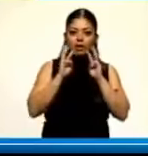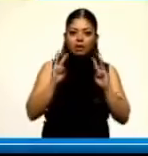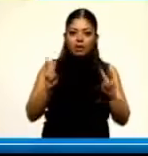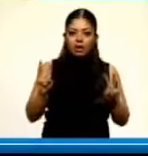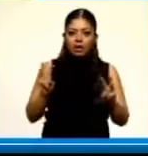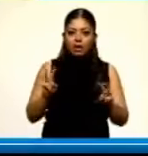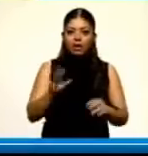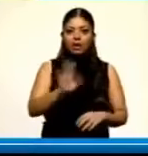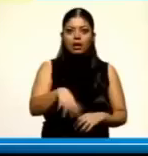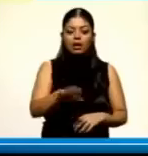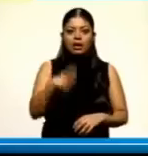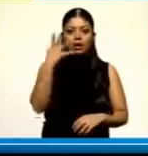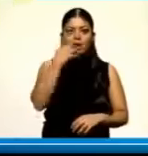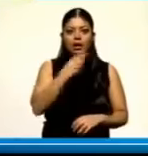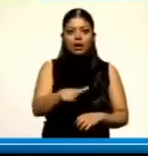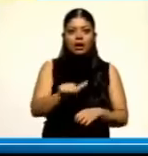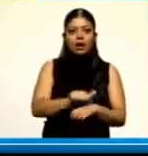¡Oye, tienes un auto!